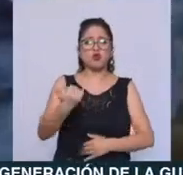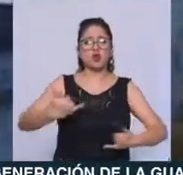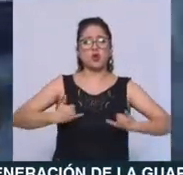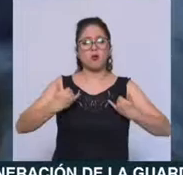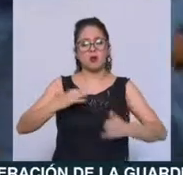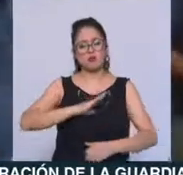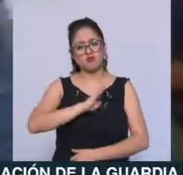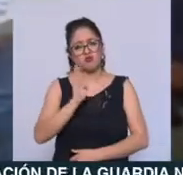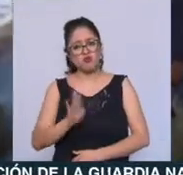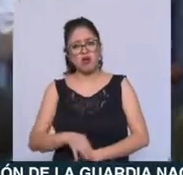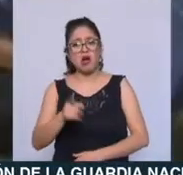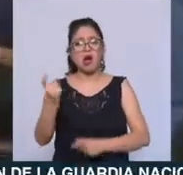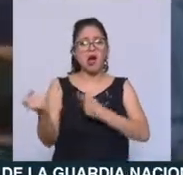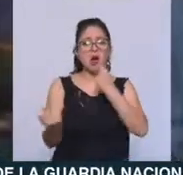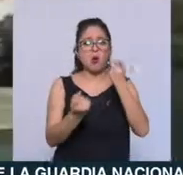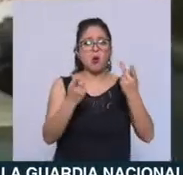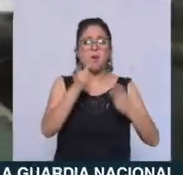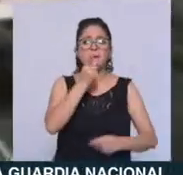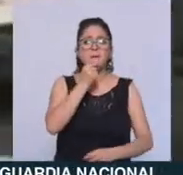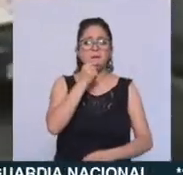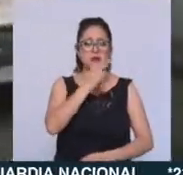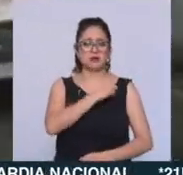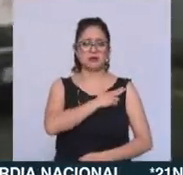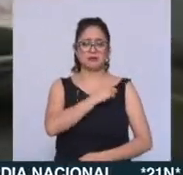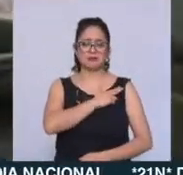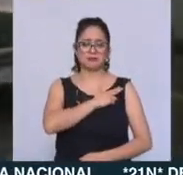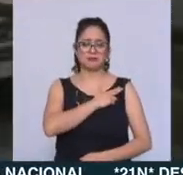y algunos policías heridos.